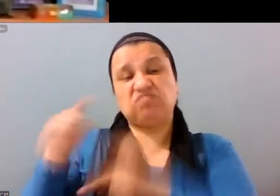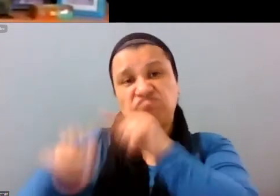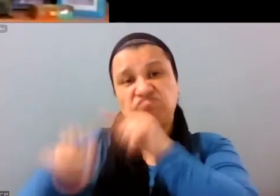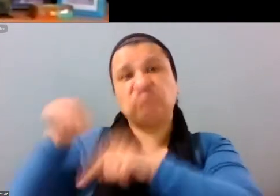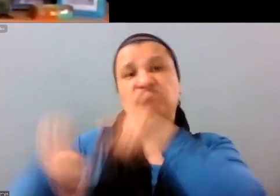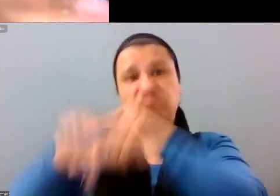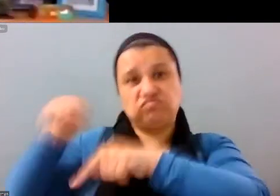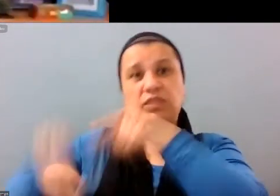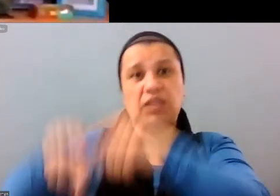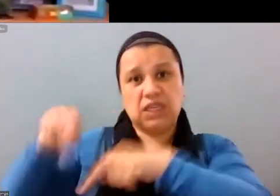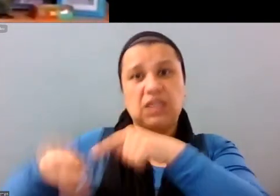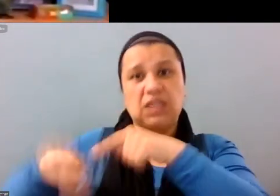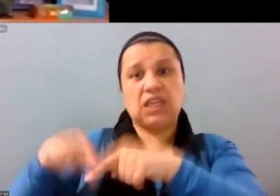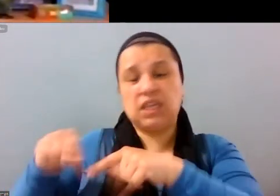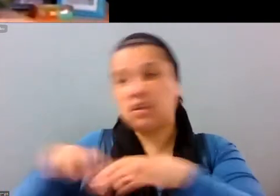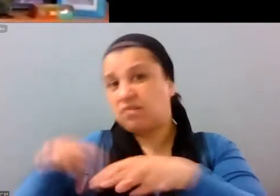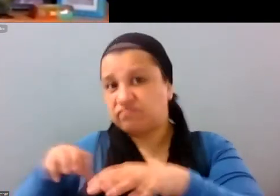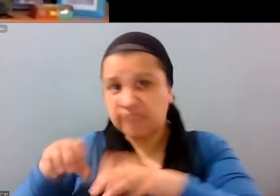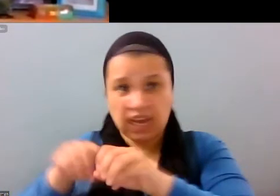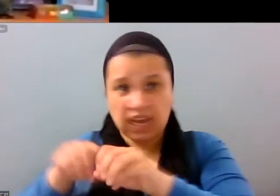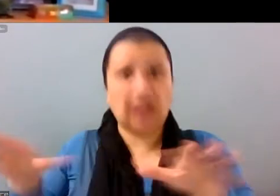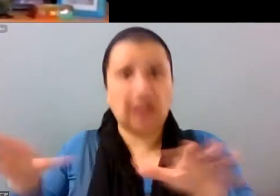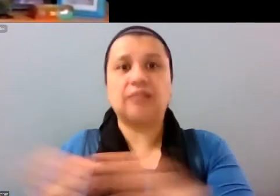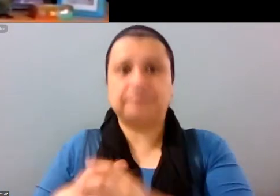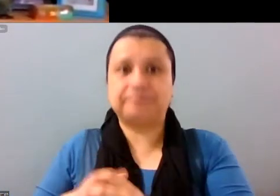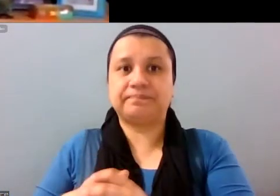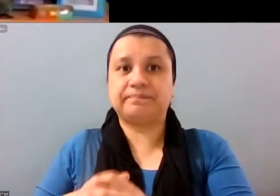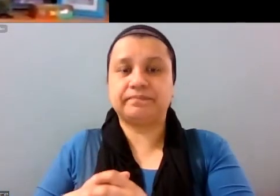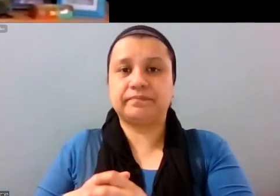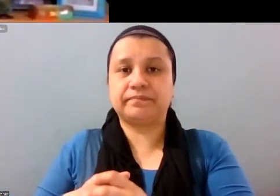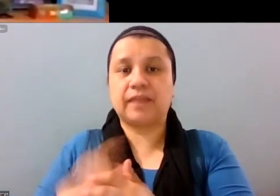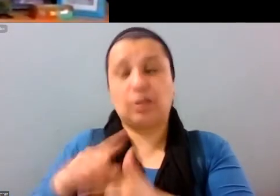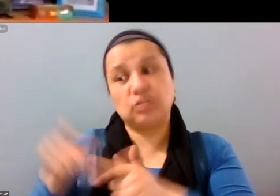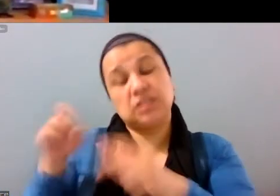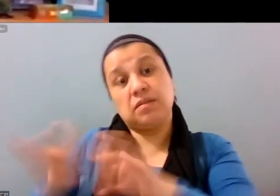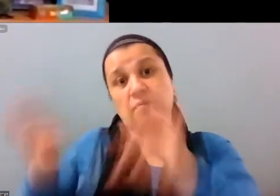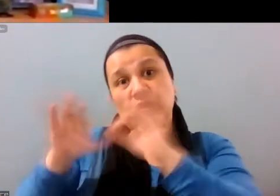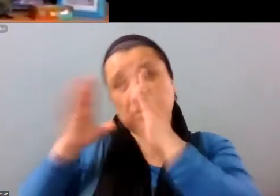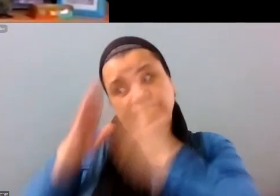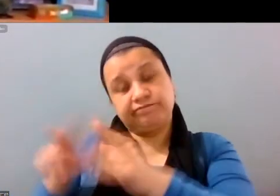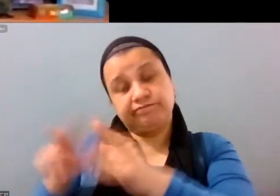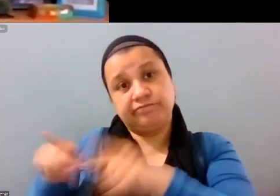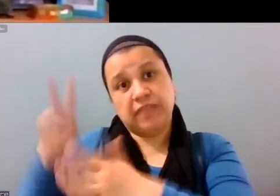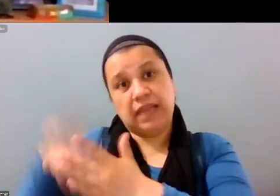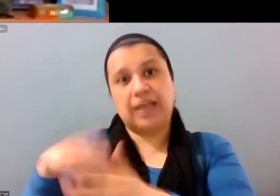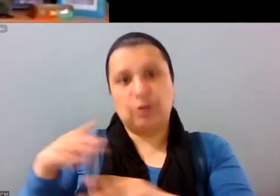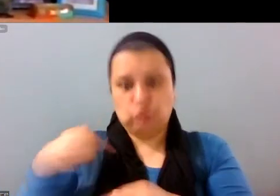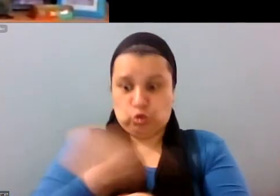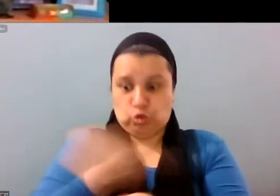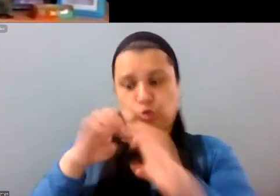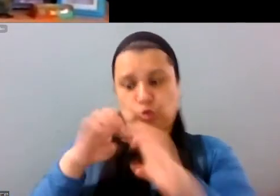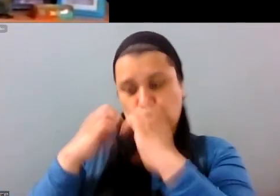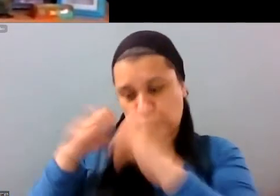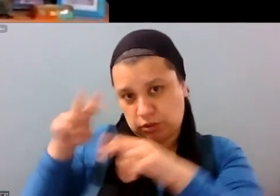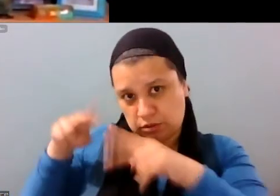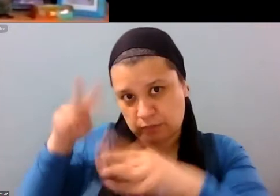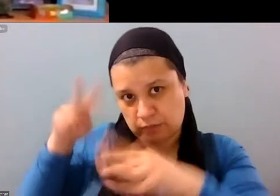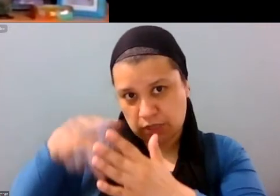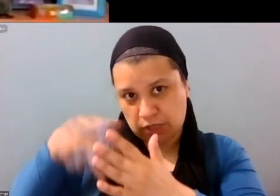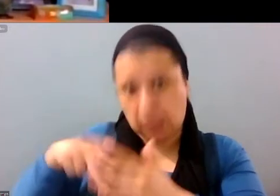hemos actuado en general entonces es importante darle seguimiento las compañeras del equipo vamos a identificar preguntas y posiblemente